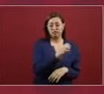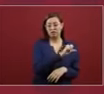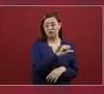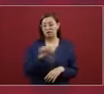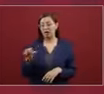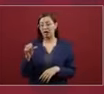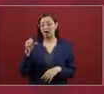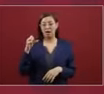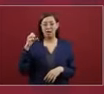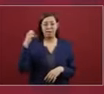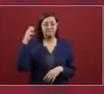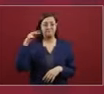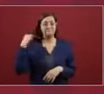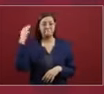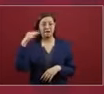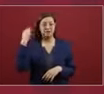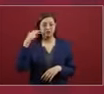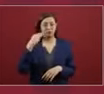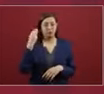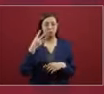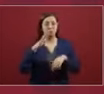enero-marzo.